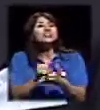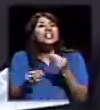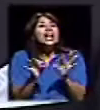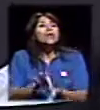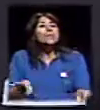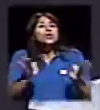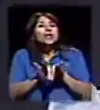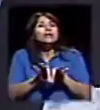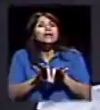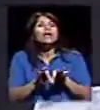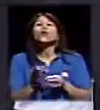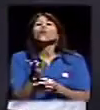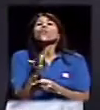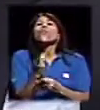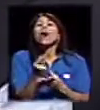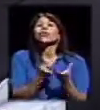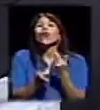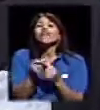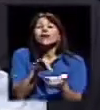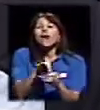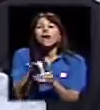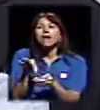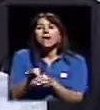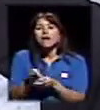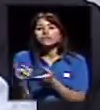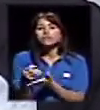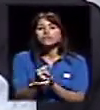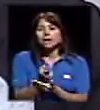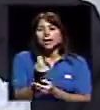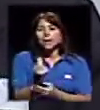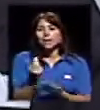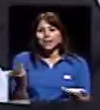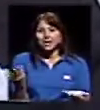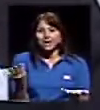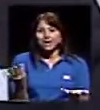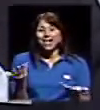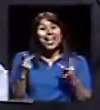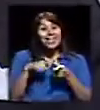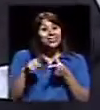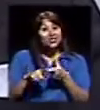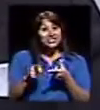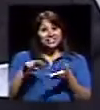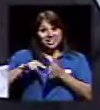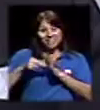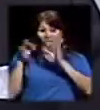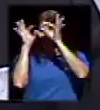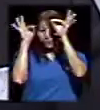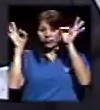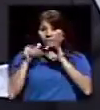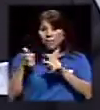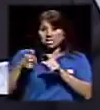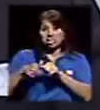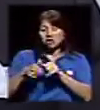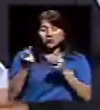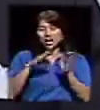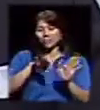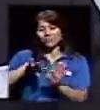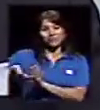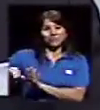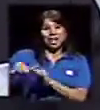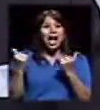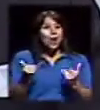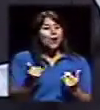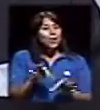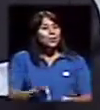la bolsa. Y ahí, Apellido y Abolengo pasaban absolutamente a segundo plano. Y eso